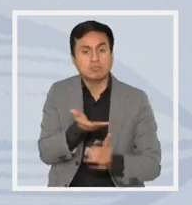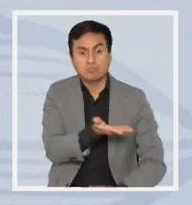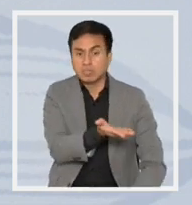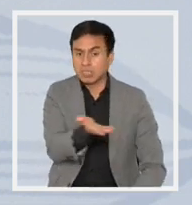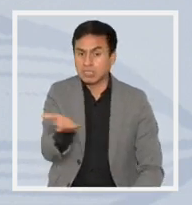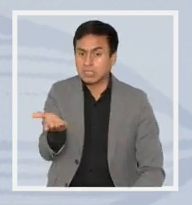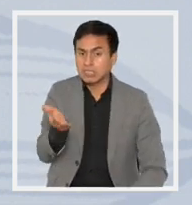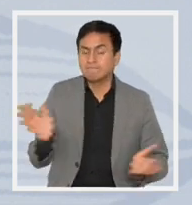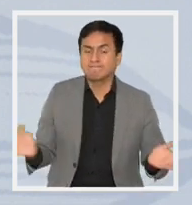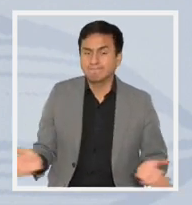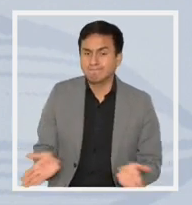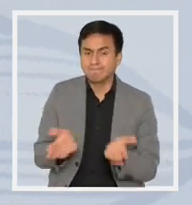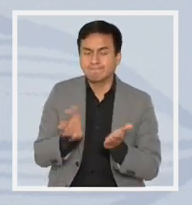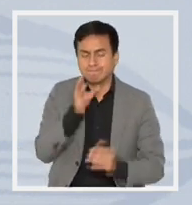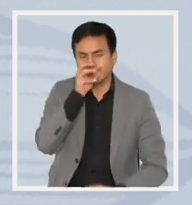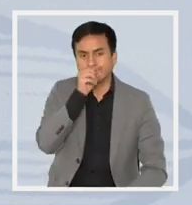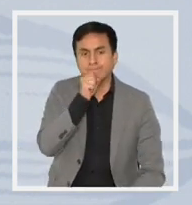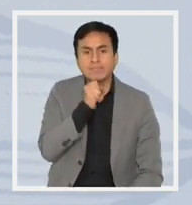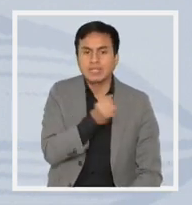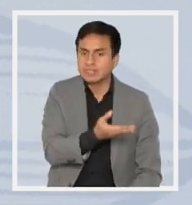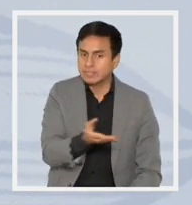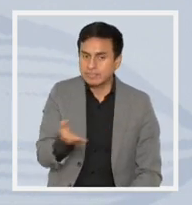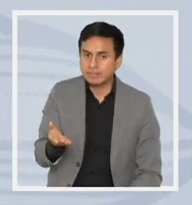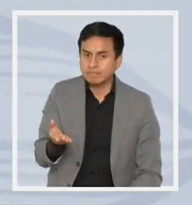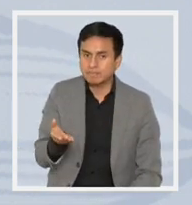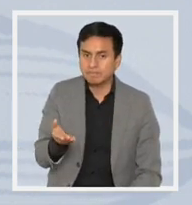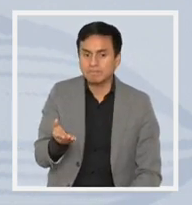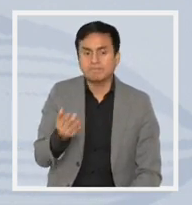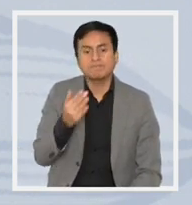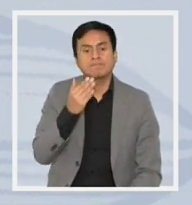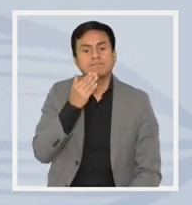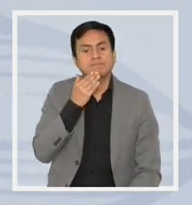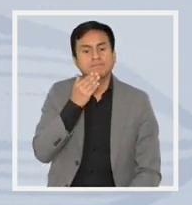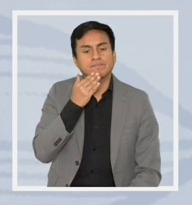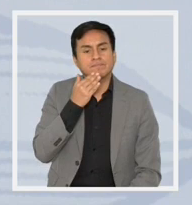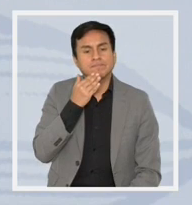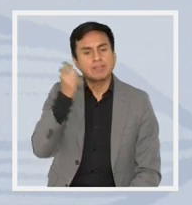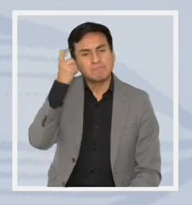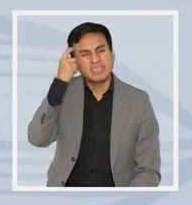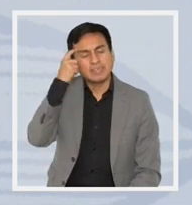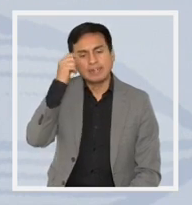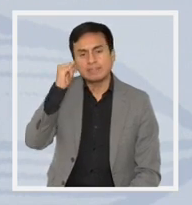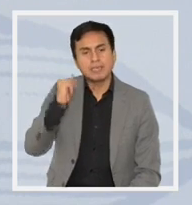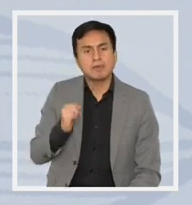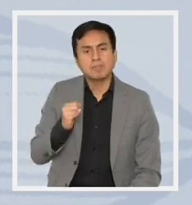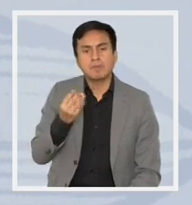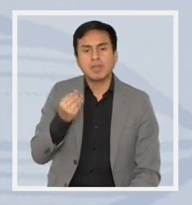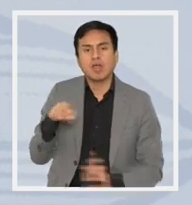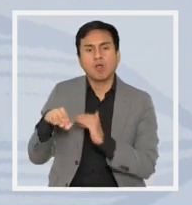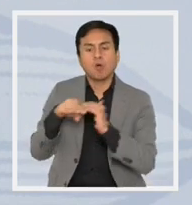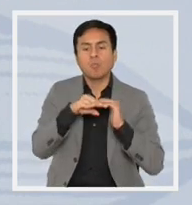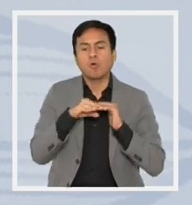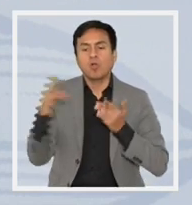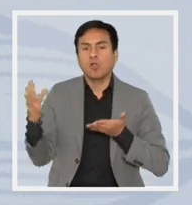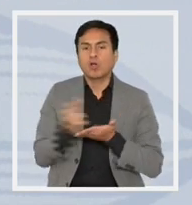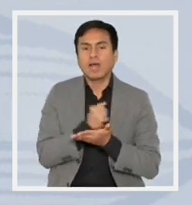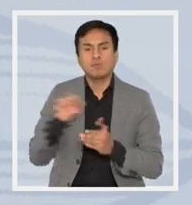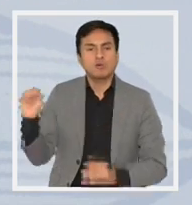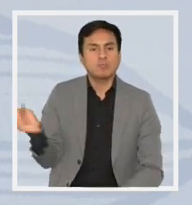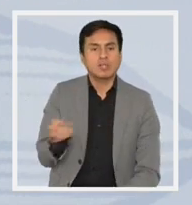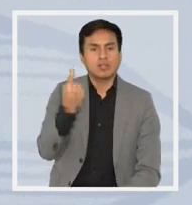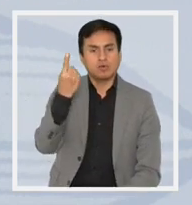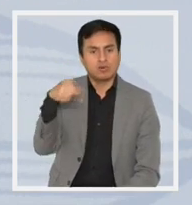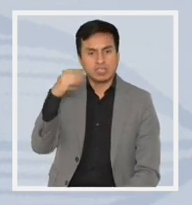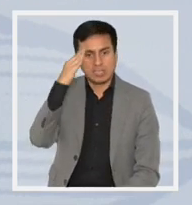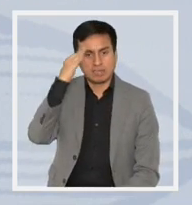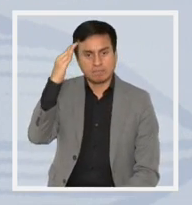a resistir, a pensar siempre en el bien común que hemos logrado poner por delante hoy